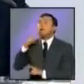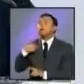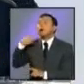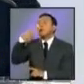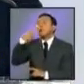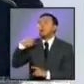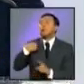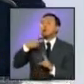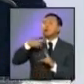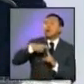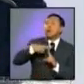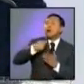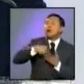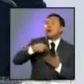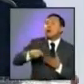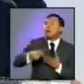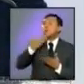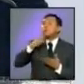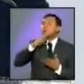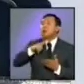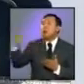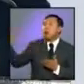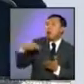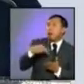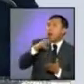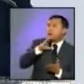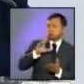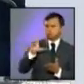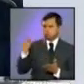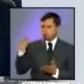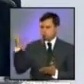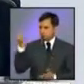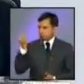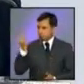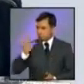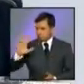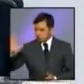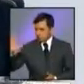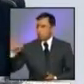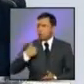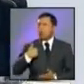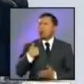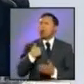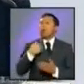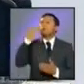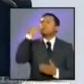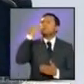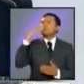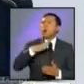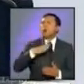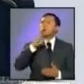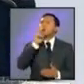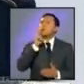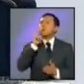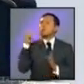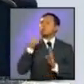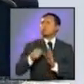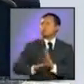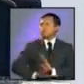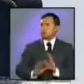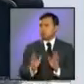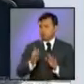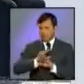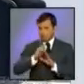hubo y va a seguir habiendo corrupción pero que ha y estoy seguro que también la